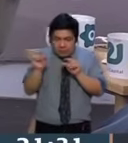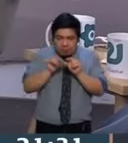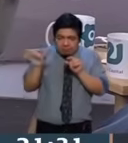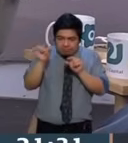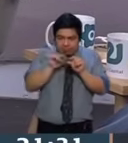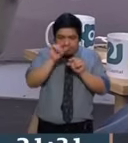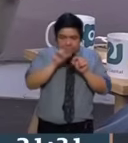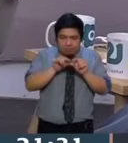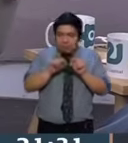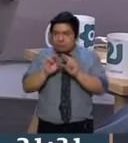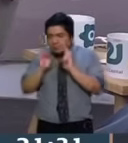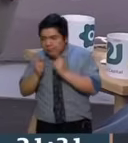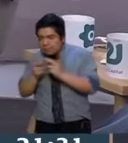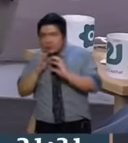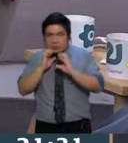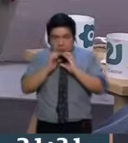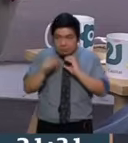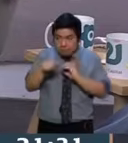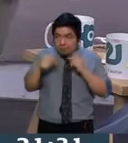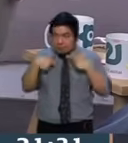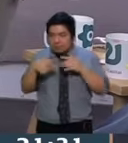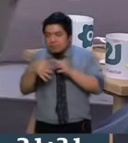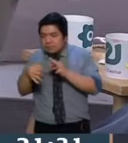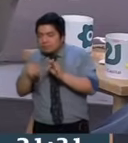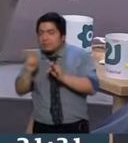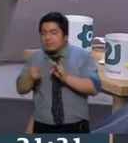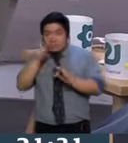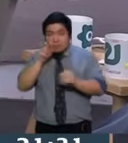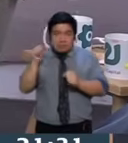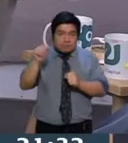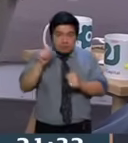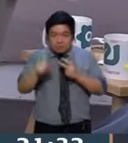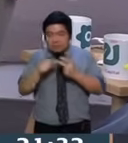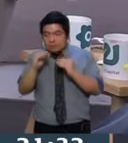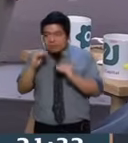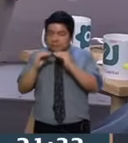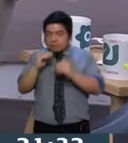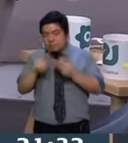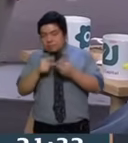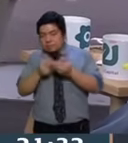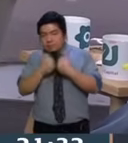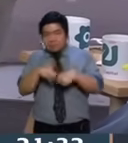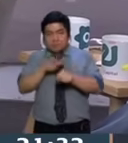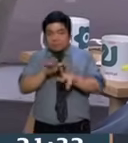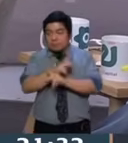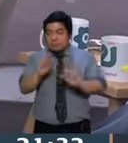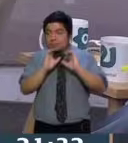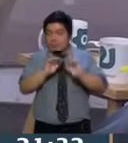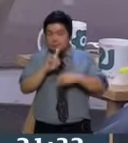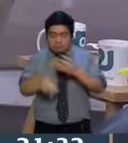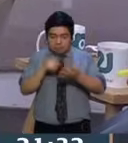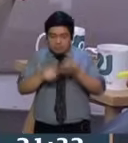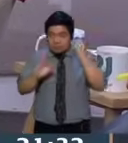muchas conversaciones de entrada para explicarle a la gente qué es el feminismo, qué es la paridad, qué es un sistema público de cuidados, por